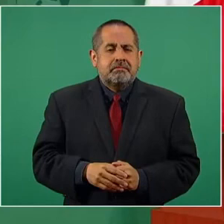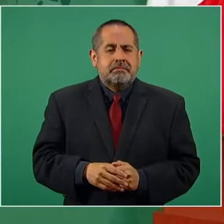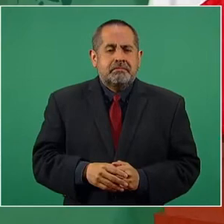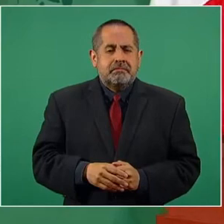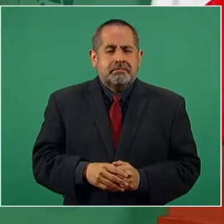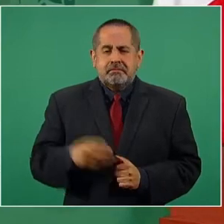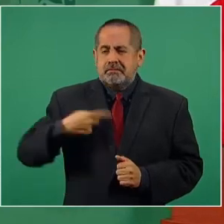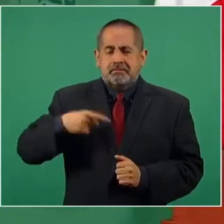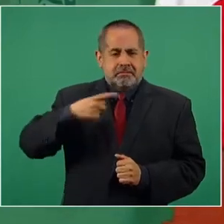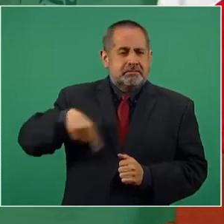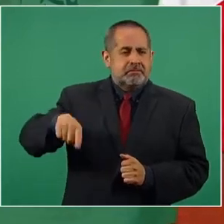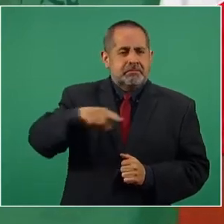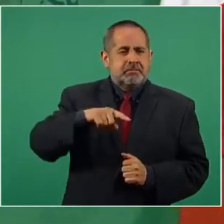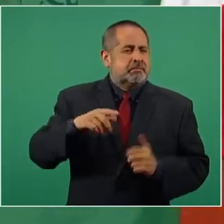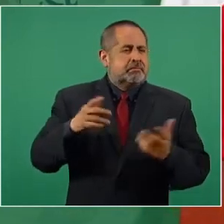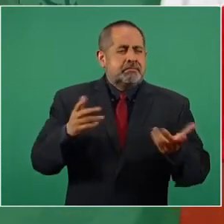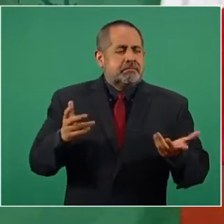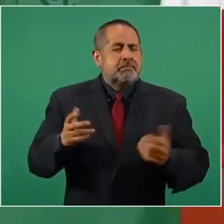la gente